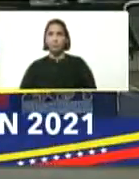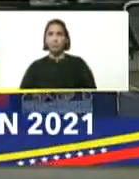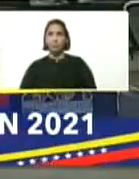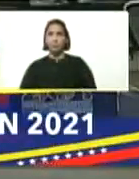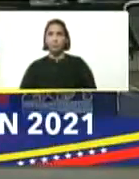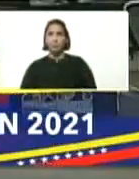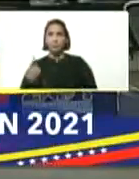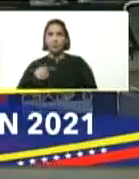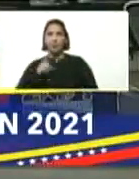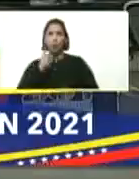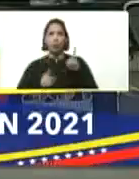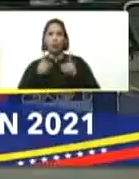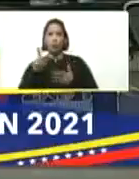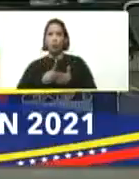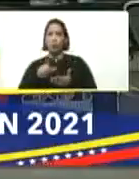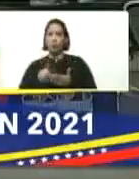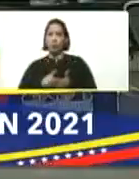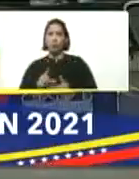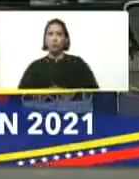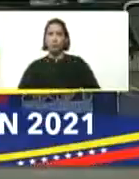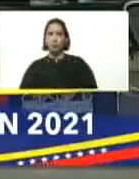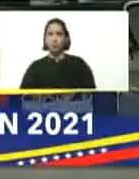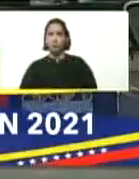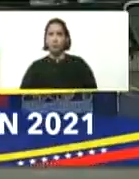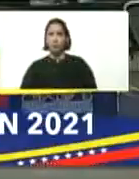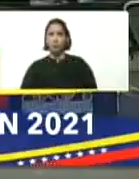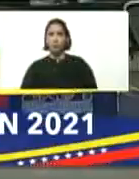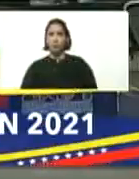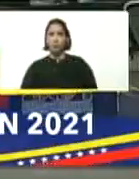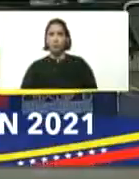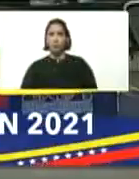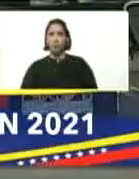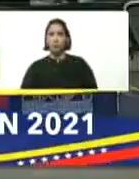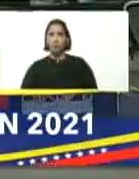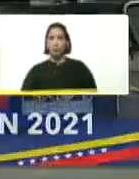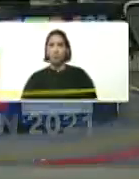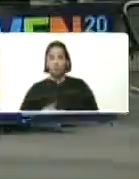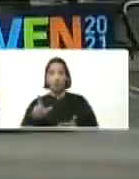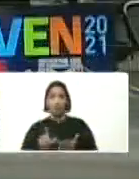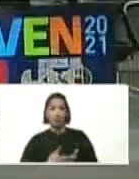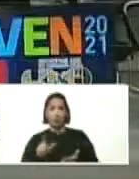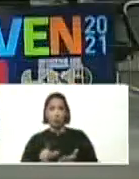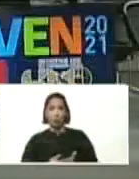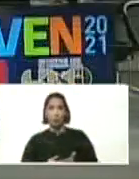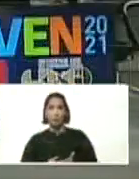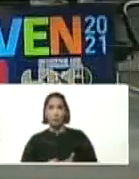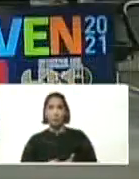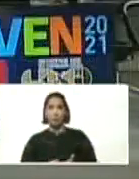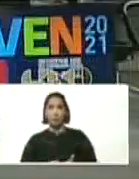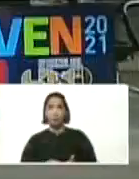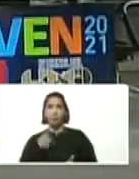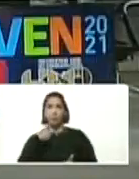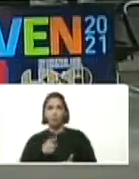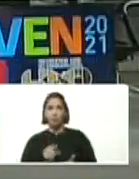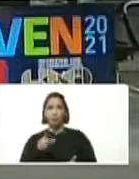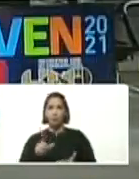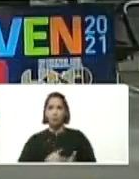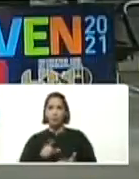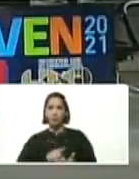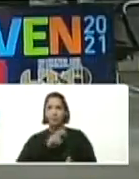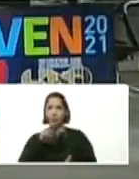Tengo algunos libros de la editorial Acirema. ¿Esto es una editorial nacional